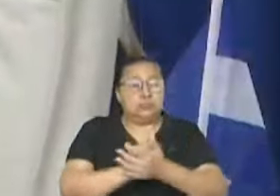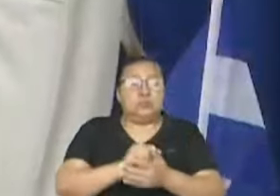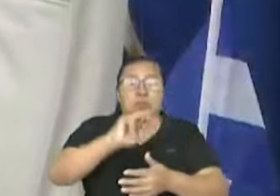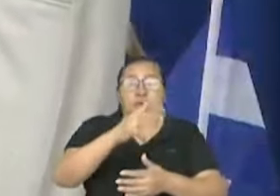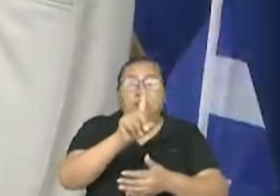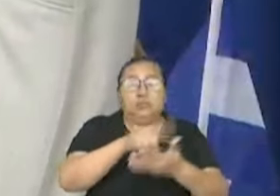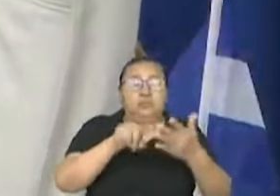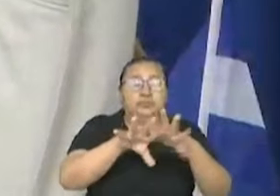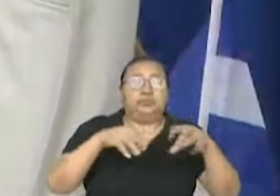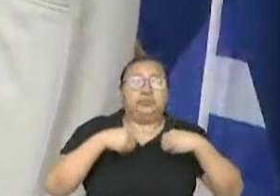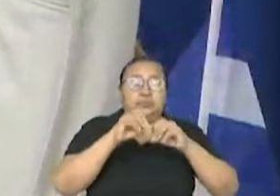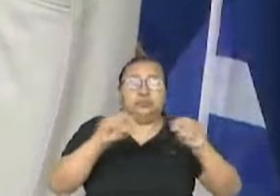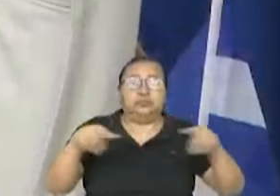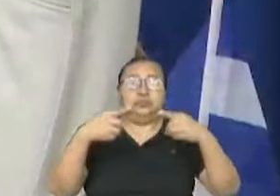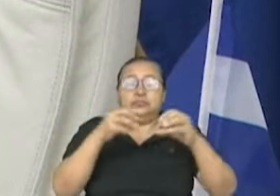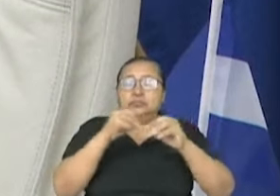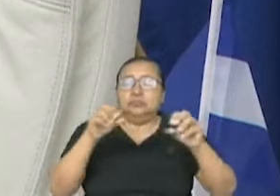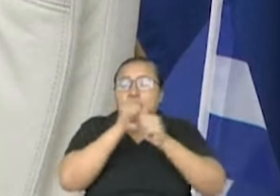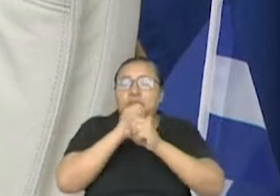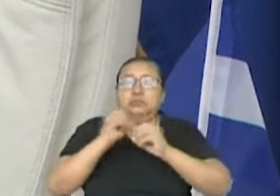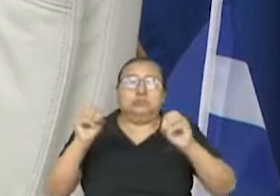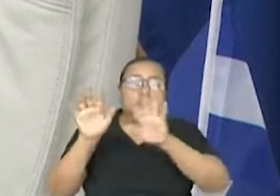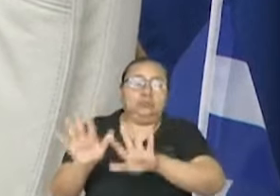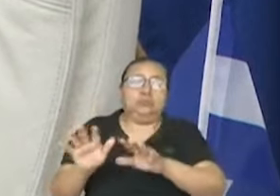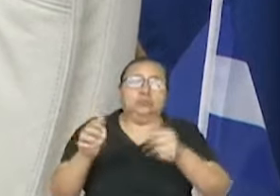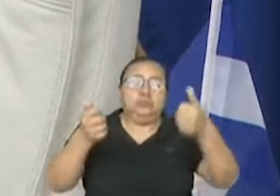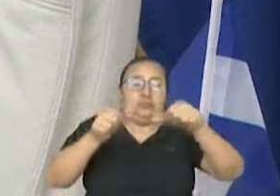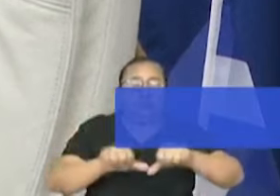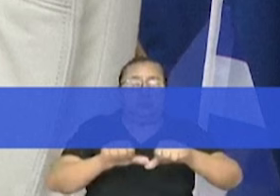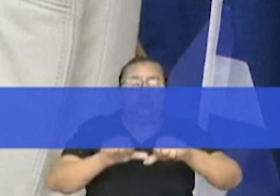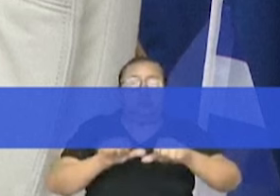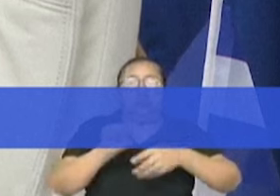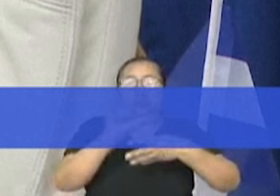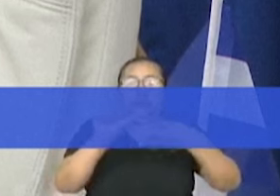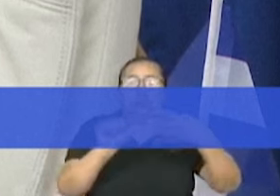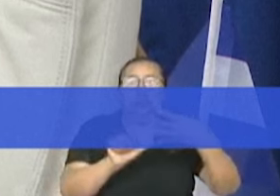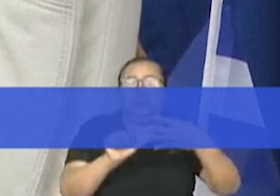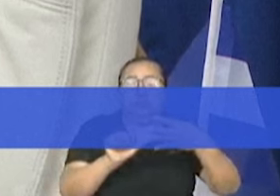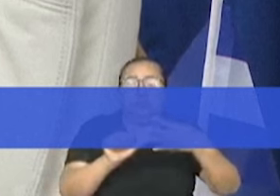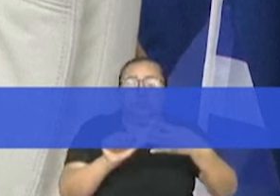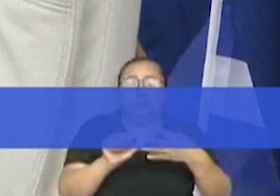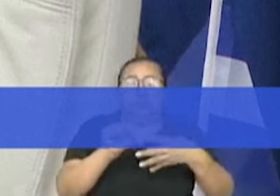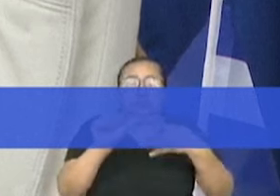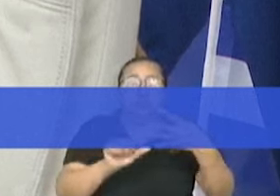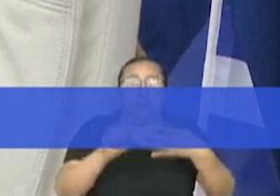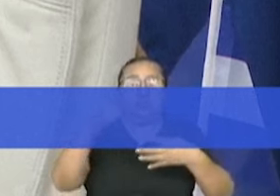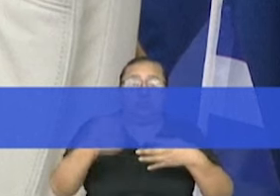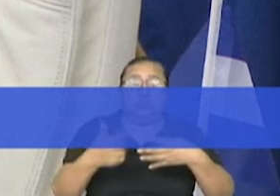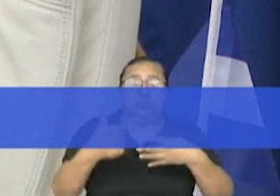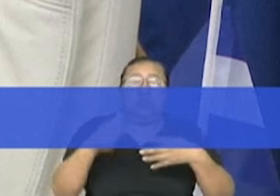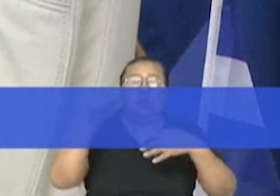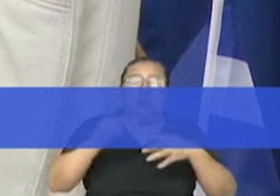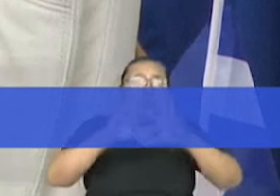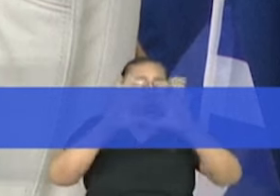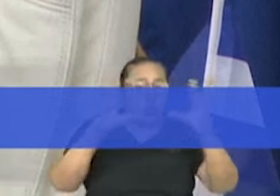91 votos a favor Cero en contra cero abstenciones cero presente se aprueba el artículo séptimo con